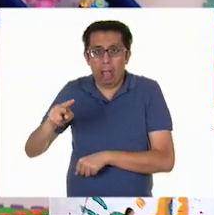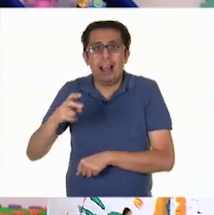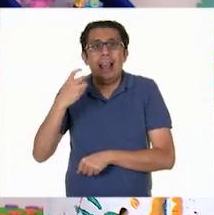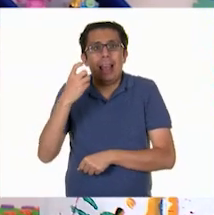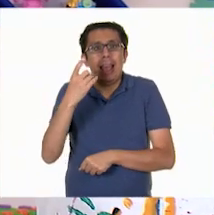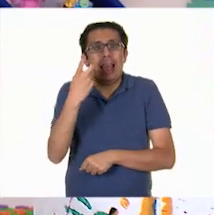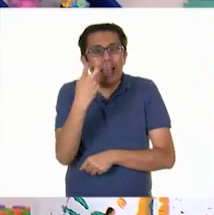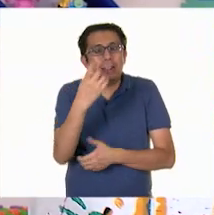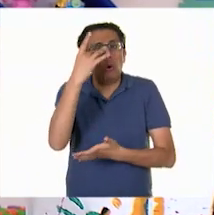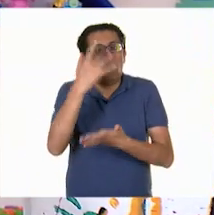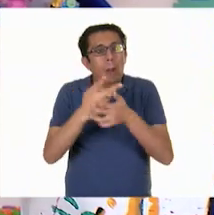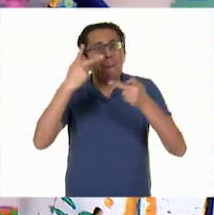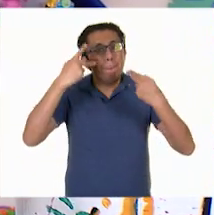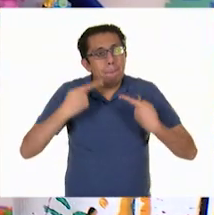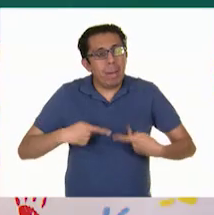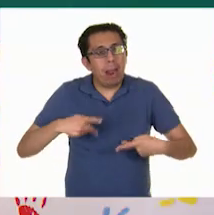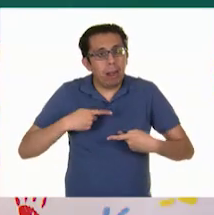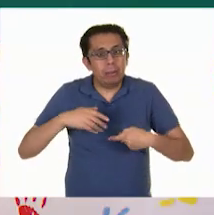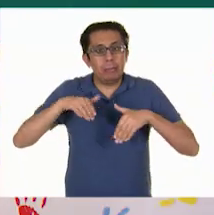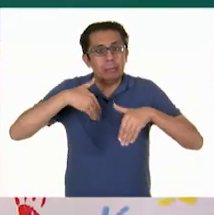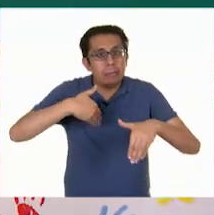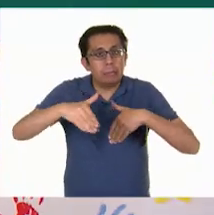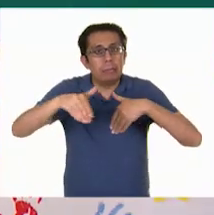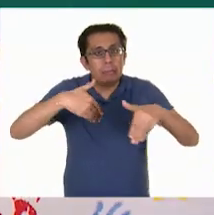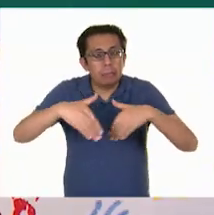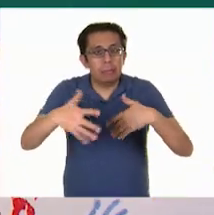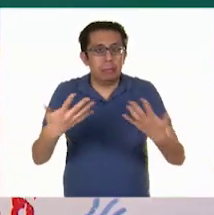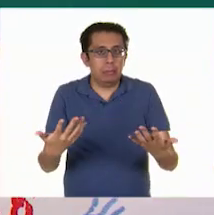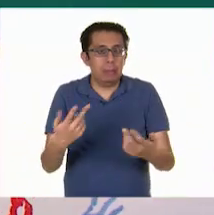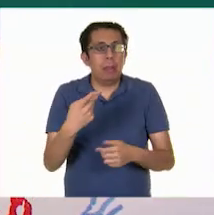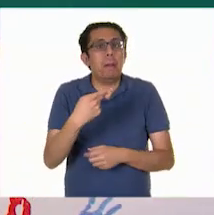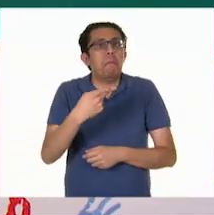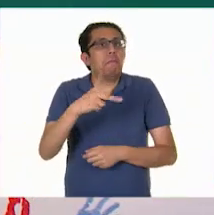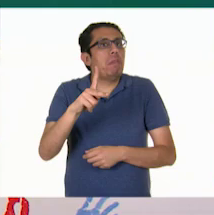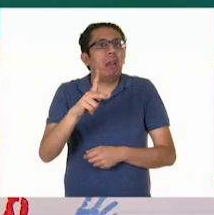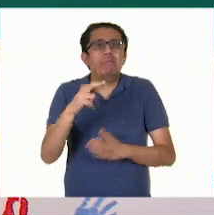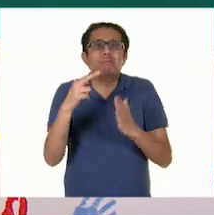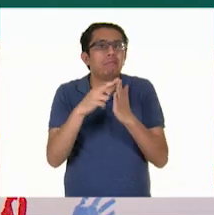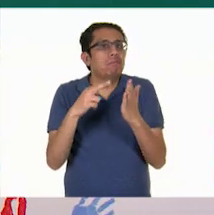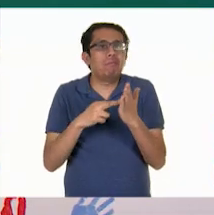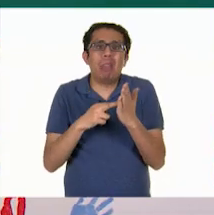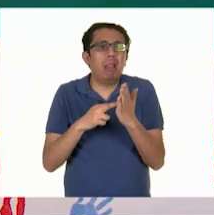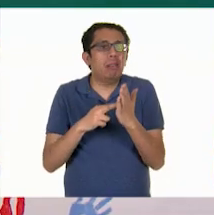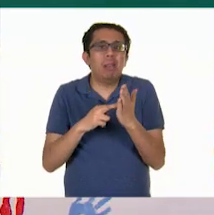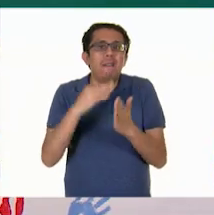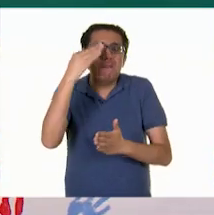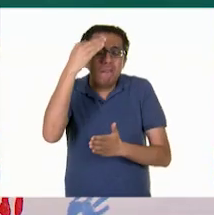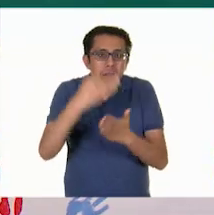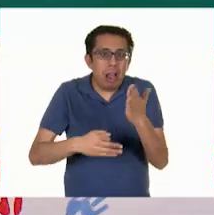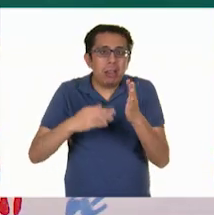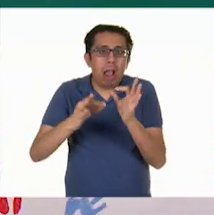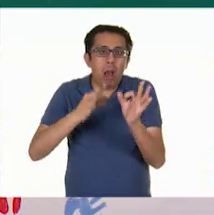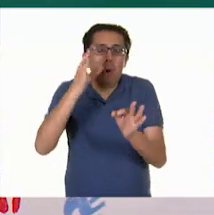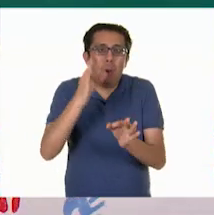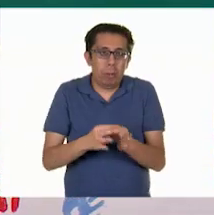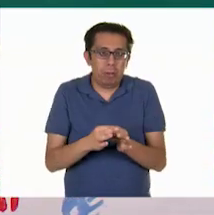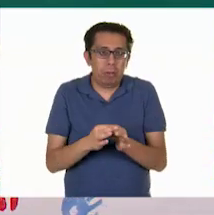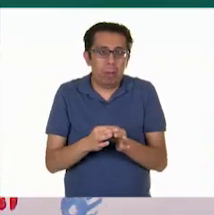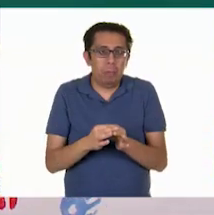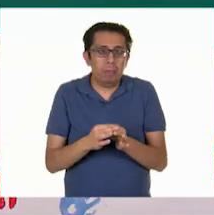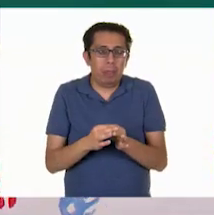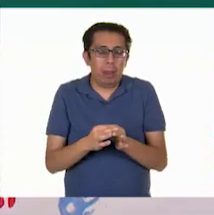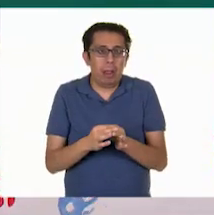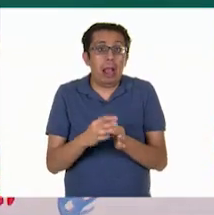favor. Por supuesto, la regla existe y es justa, pero muchas veces no se cumple. Por todo lo que hemos hablado, es importante la cultura